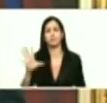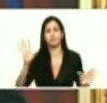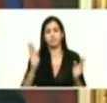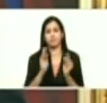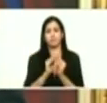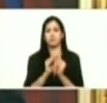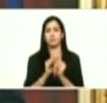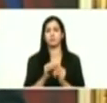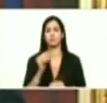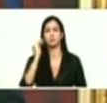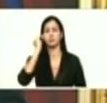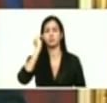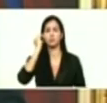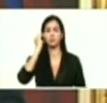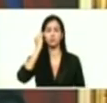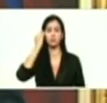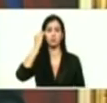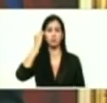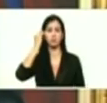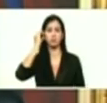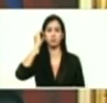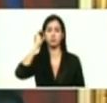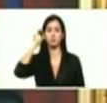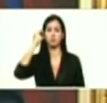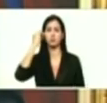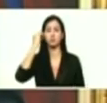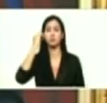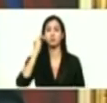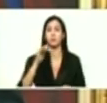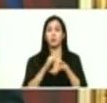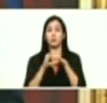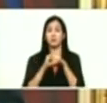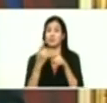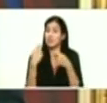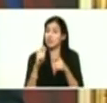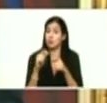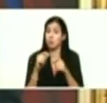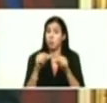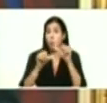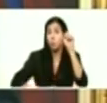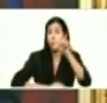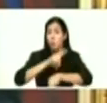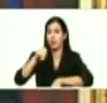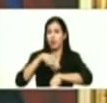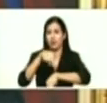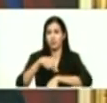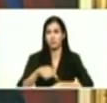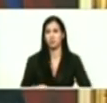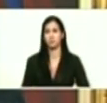pido perdón si en lo último no lo logro lo sintético